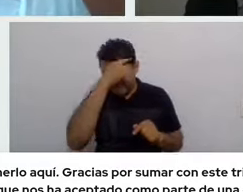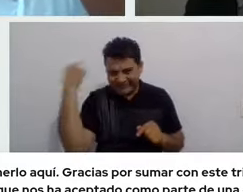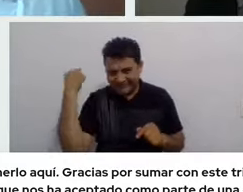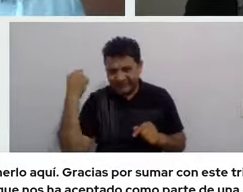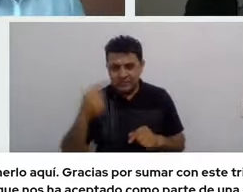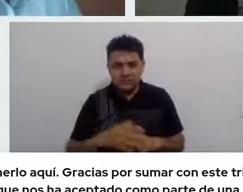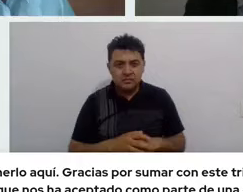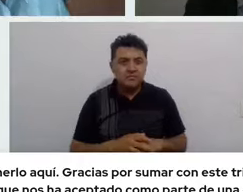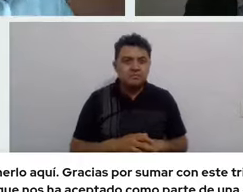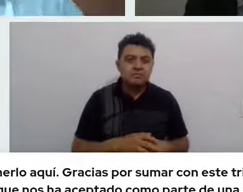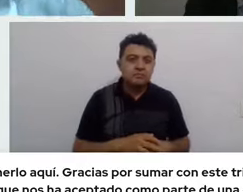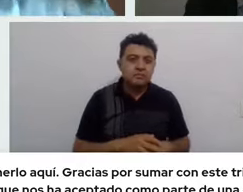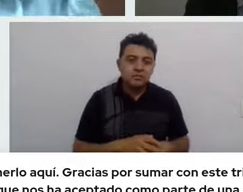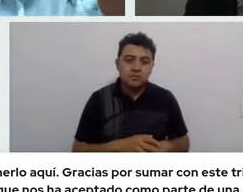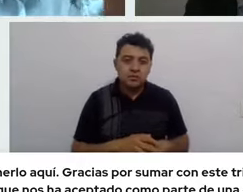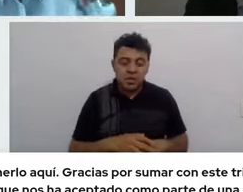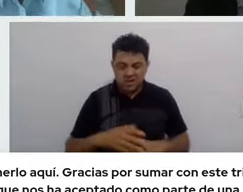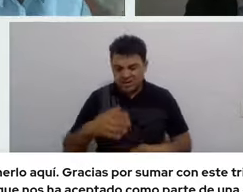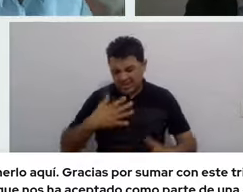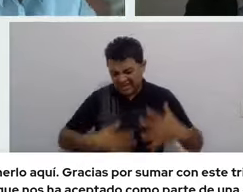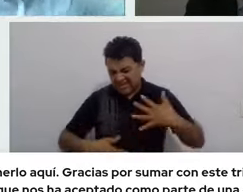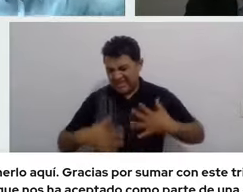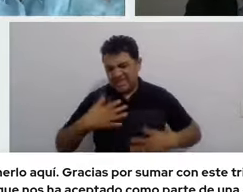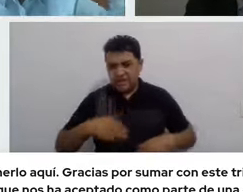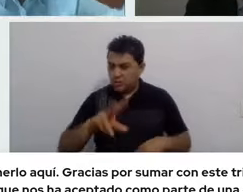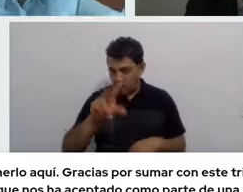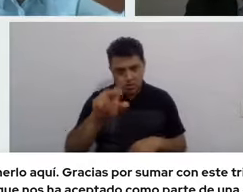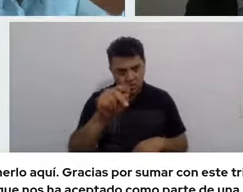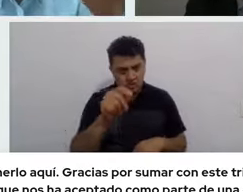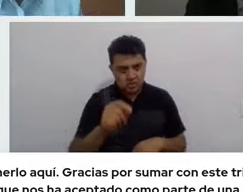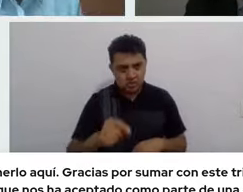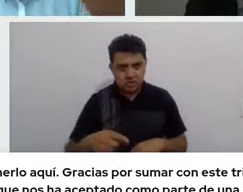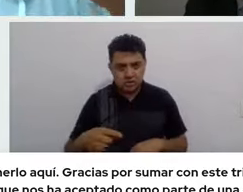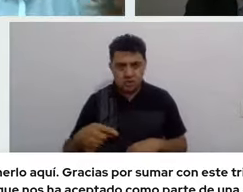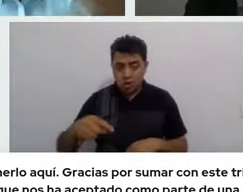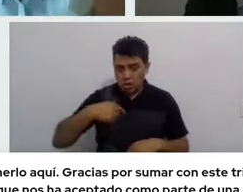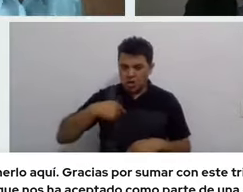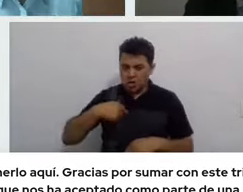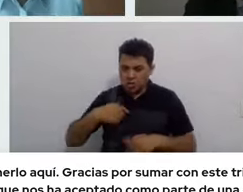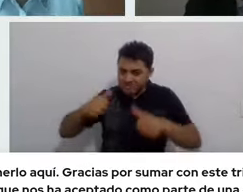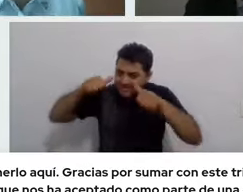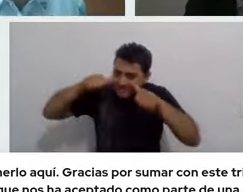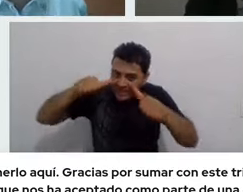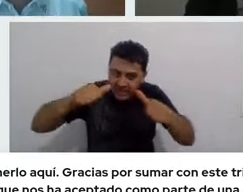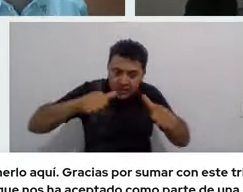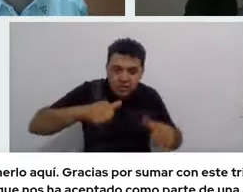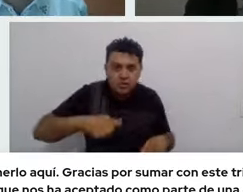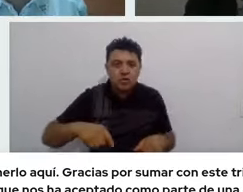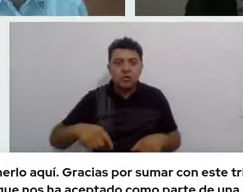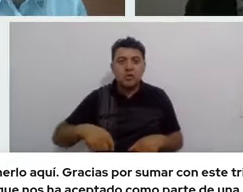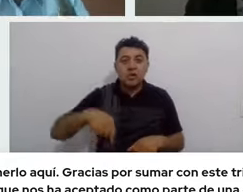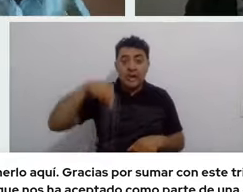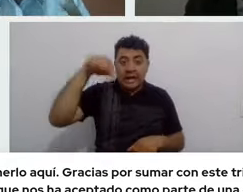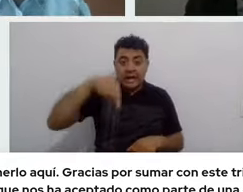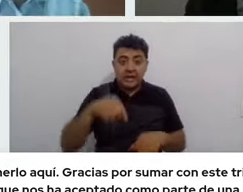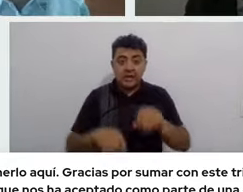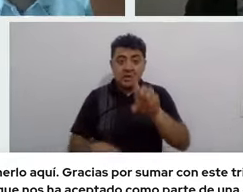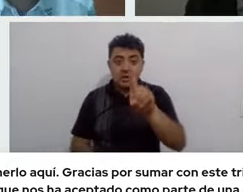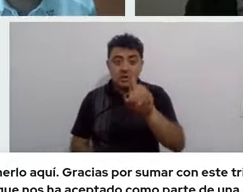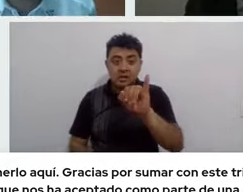cansado, ni qué cansado, al contrario, doctor, estamos todos atentísimos, tengo una lluvia de preguntas, el DIF de la Ciudad de México nos acaba de aprobar